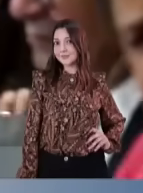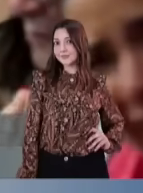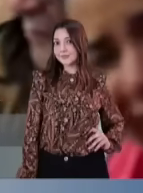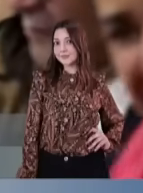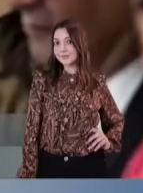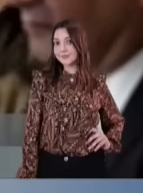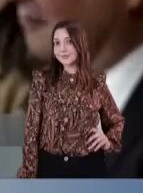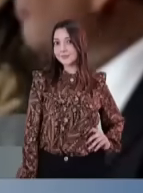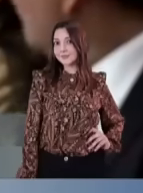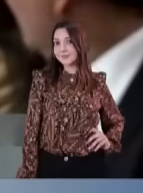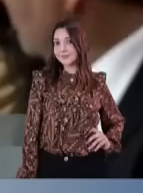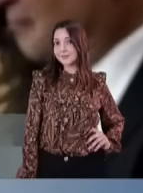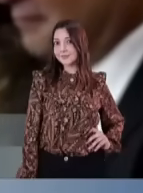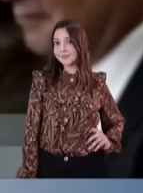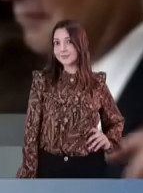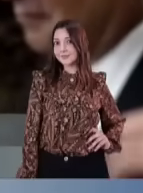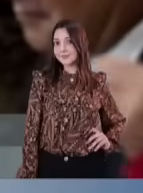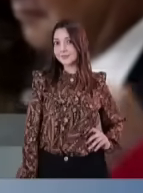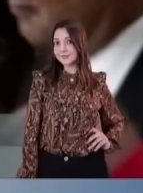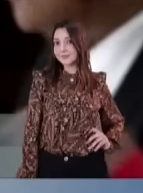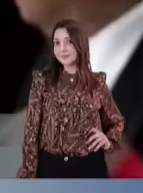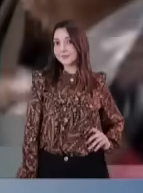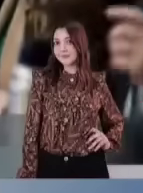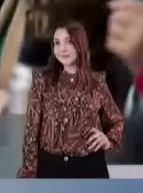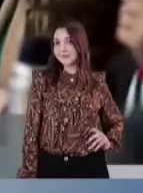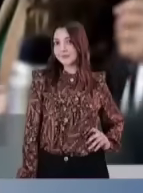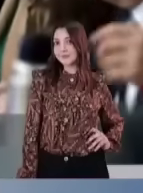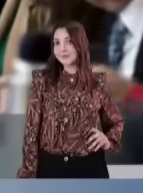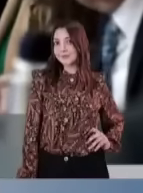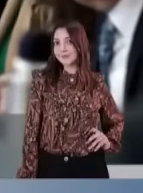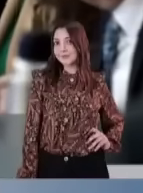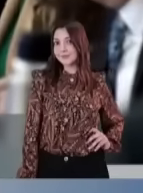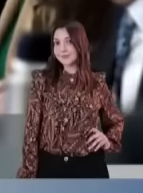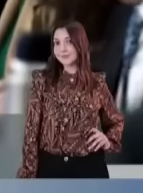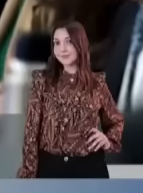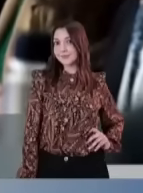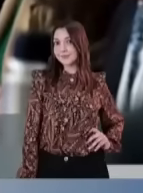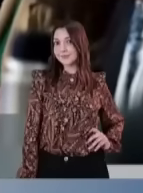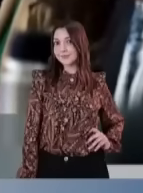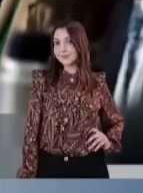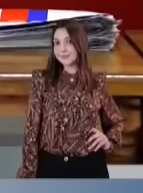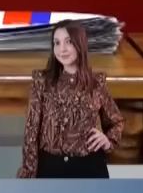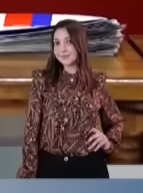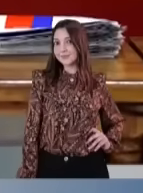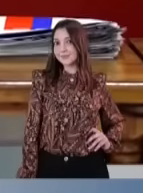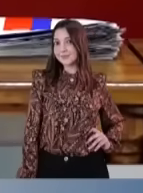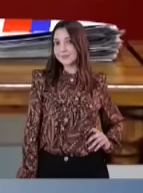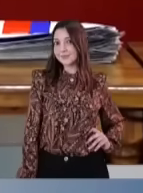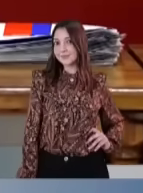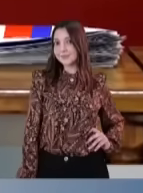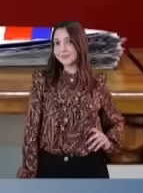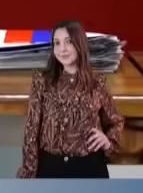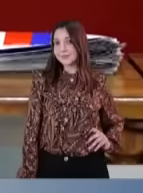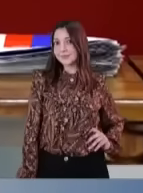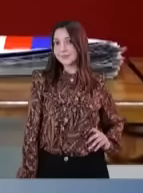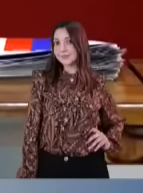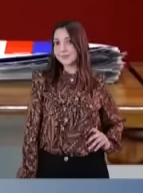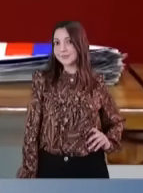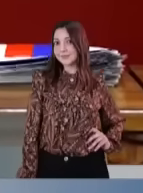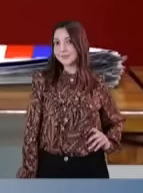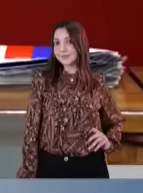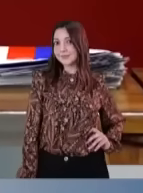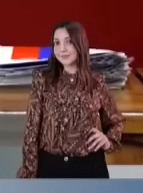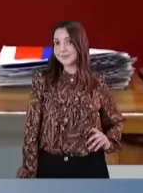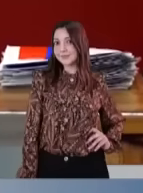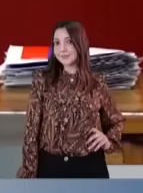Sí. Ya. O sea, Toa sigue, Marcel sigue, Janet Jara sigue. Ellos siguen. Ellos